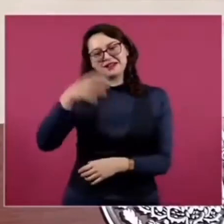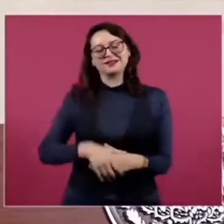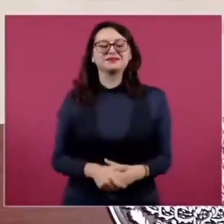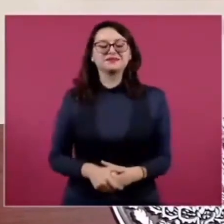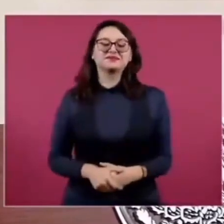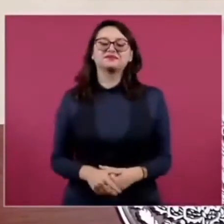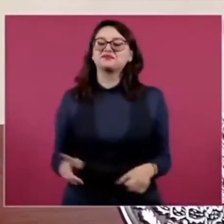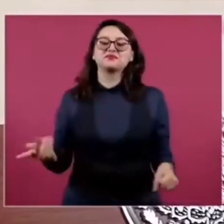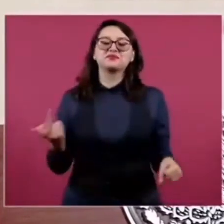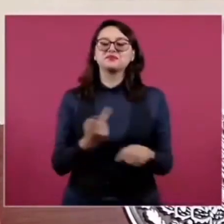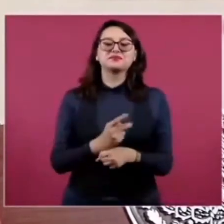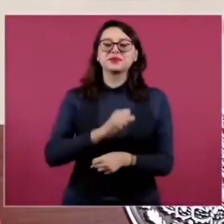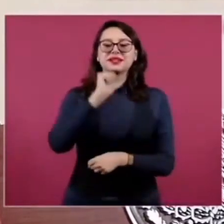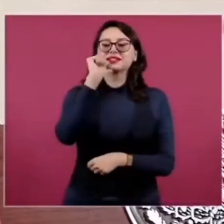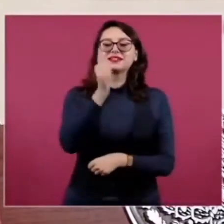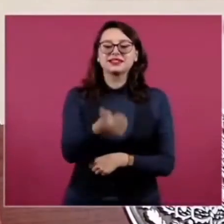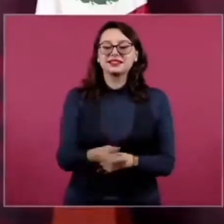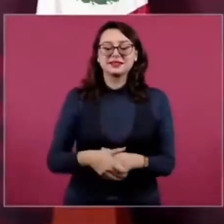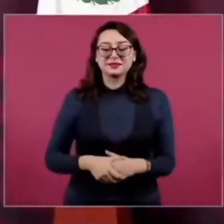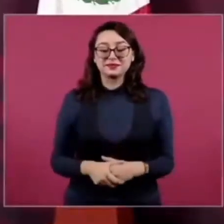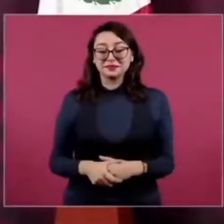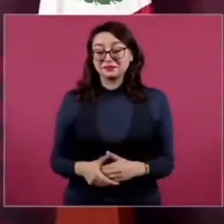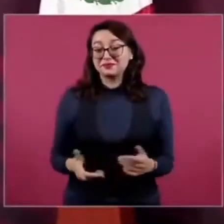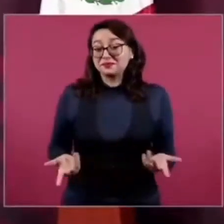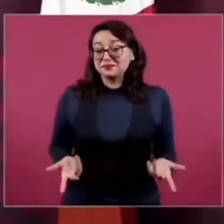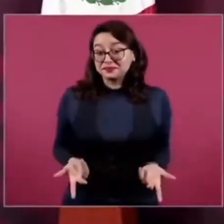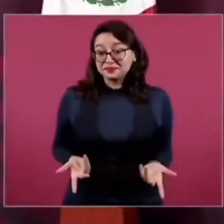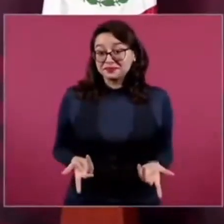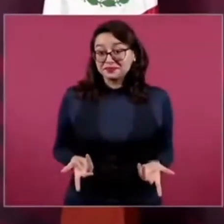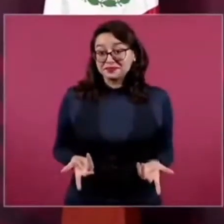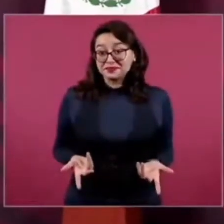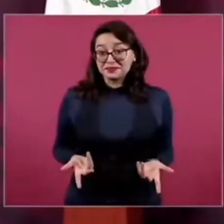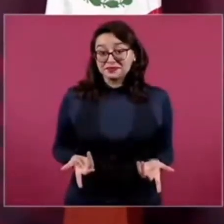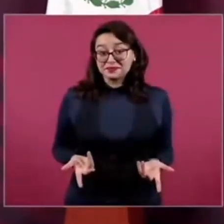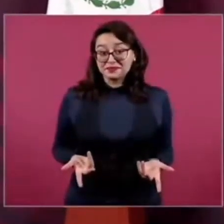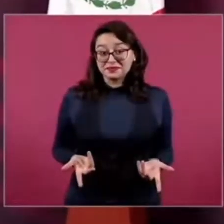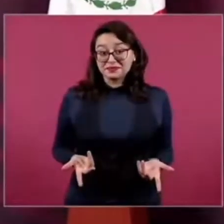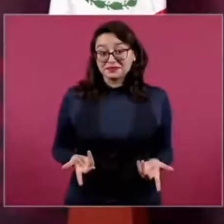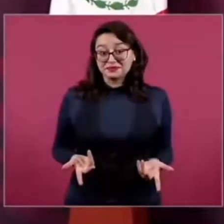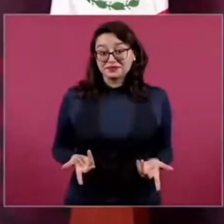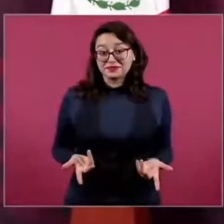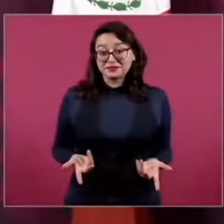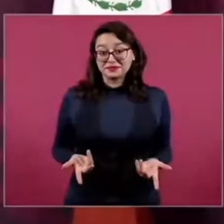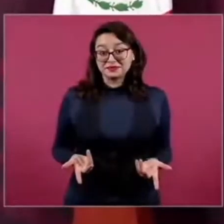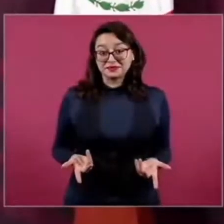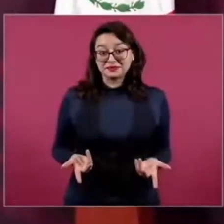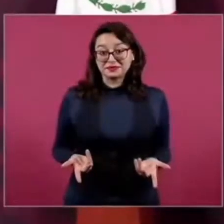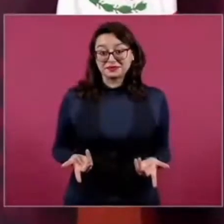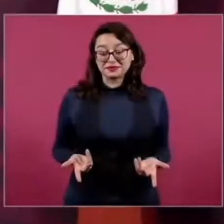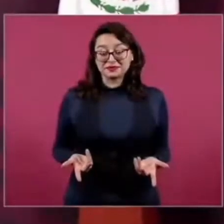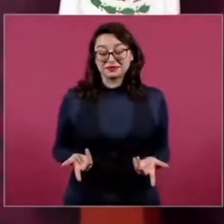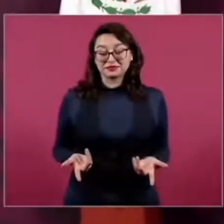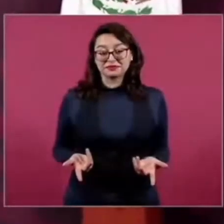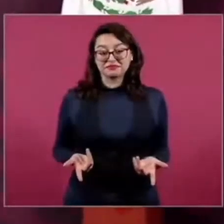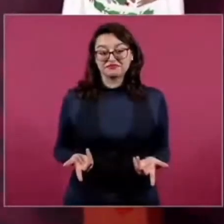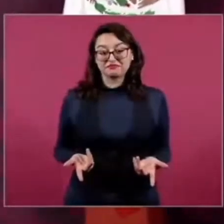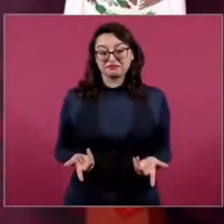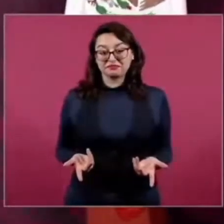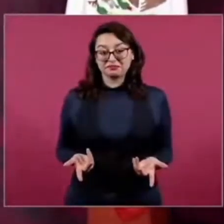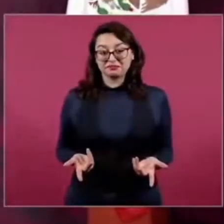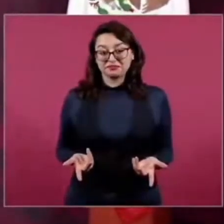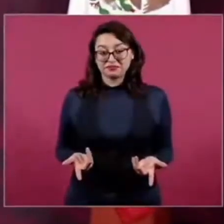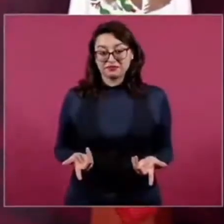No pasa nada. ¿Y saben por qué? Además de que ya se logró